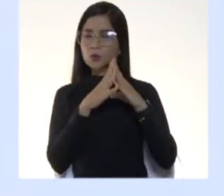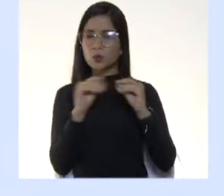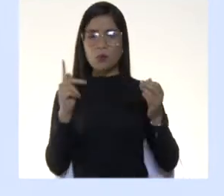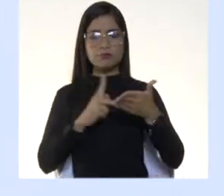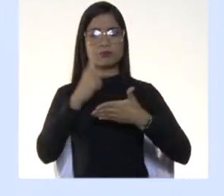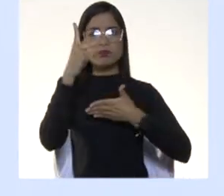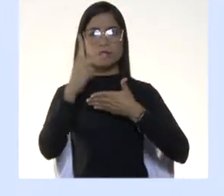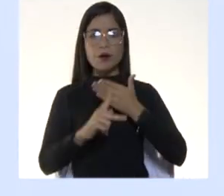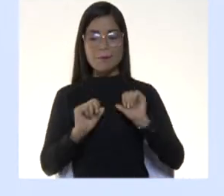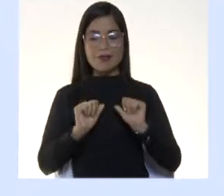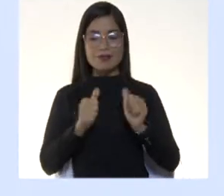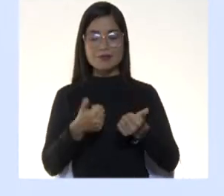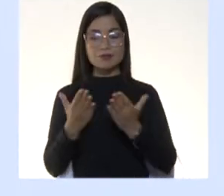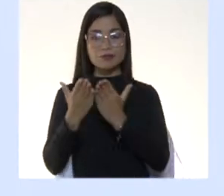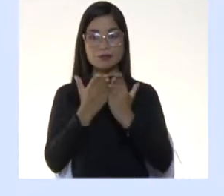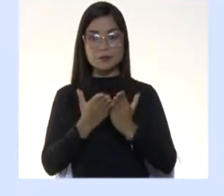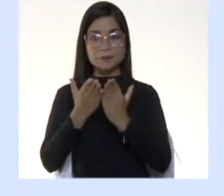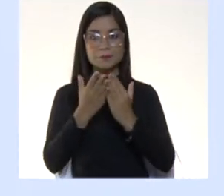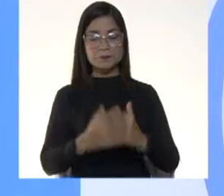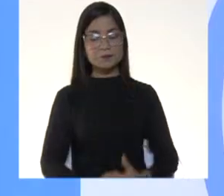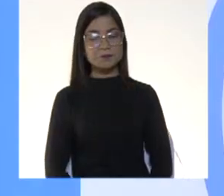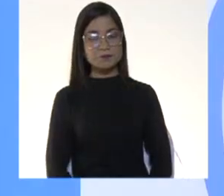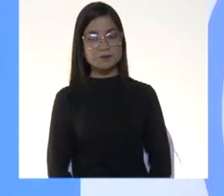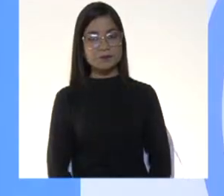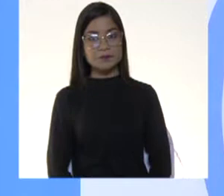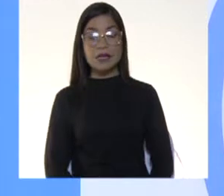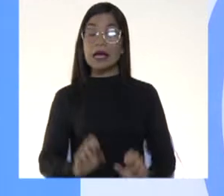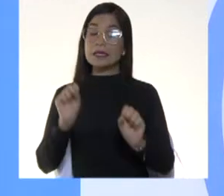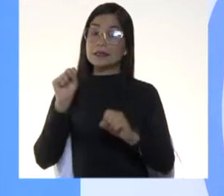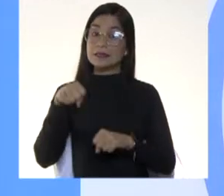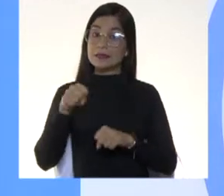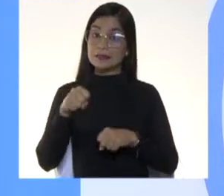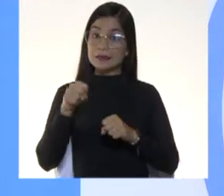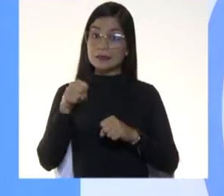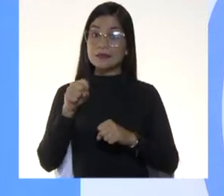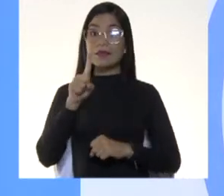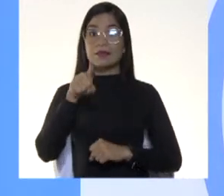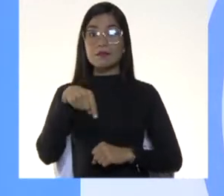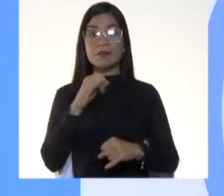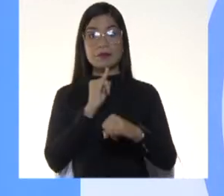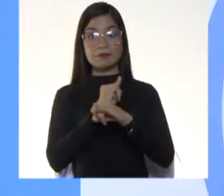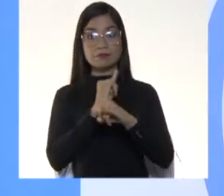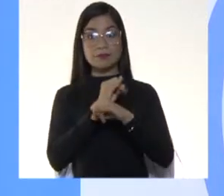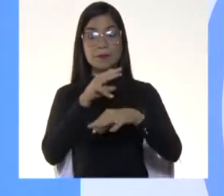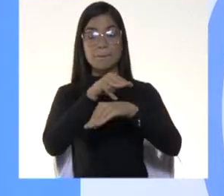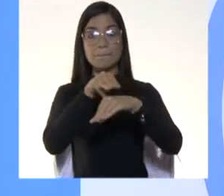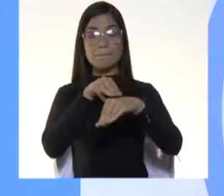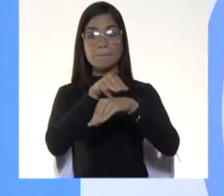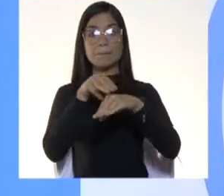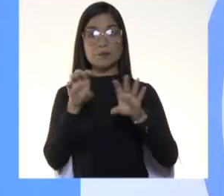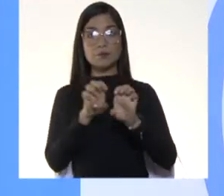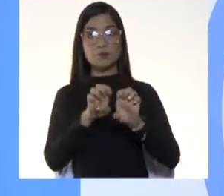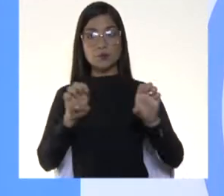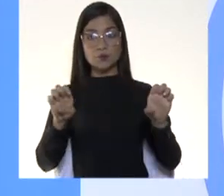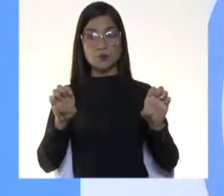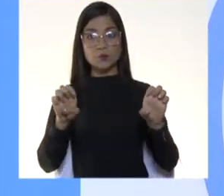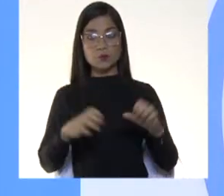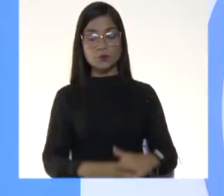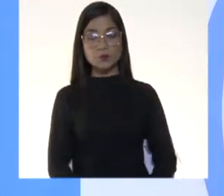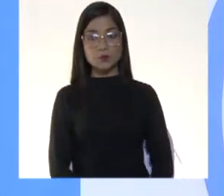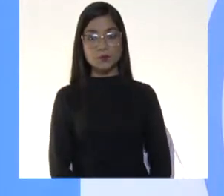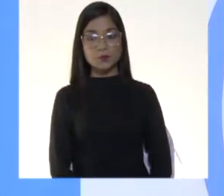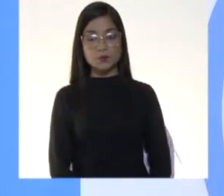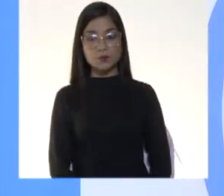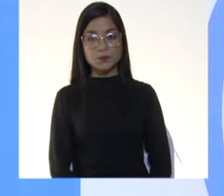programas de este inicio de clases. Claro que sí, también pueden ingresar a través de la página web del Ministerio del Poder Popular para